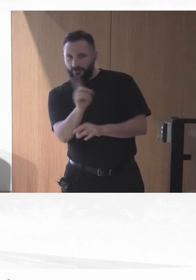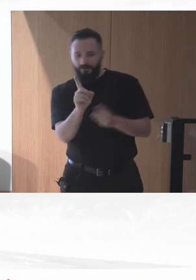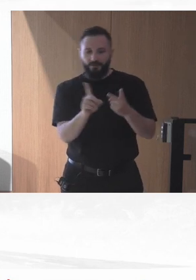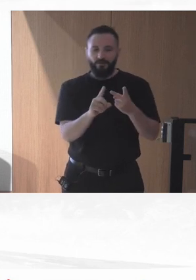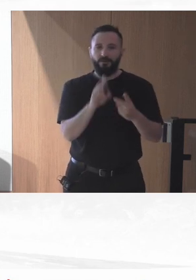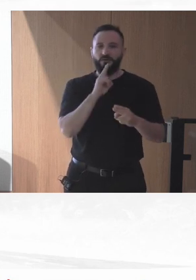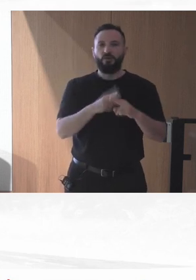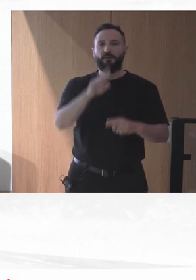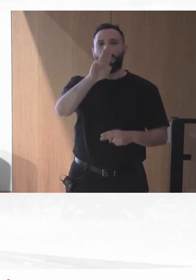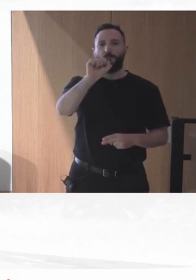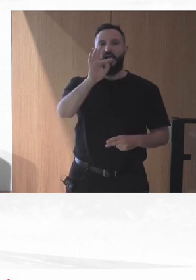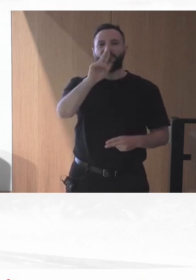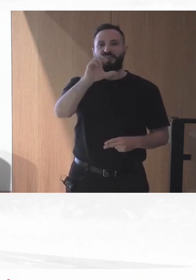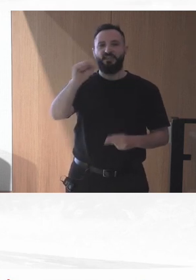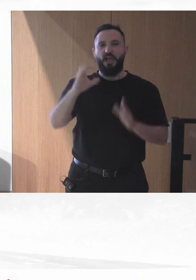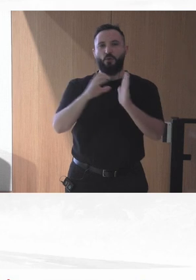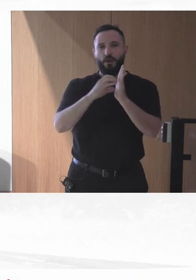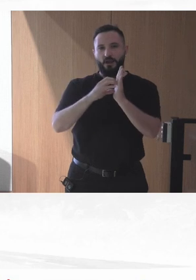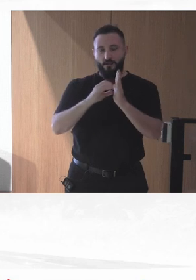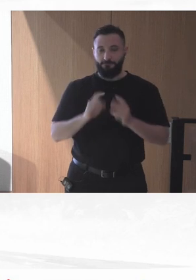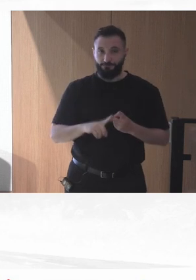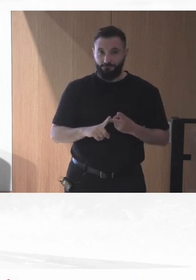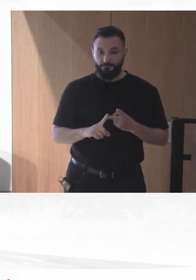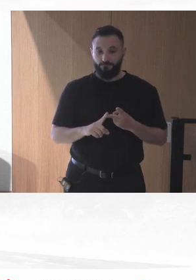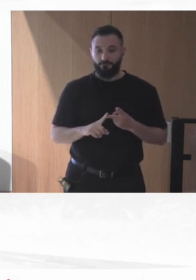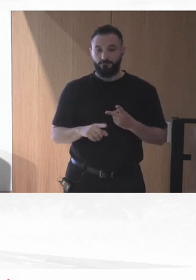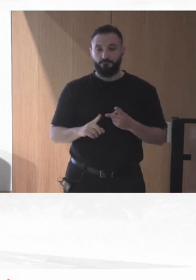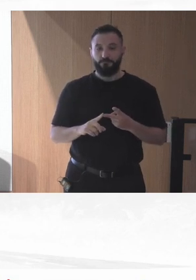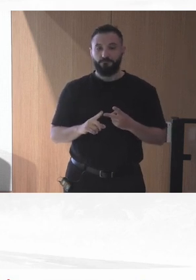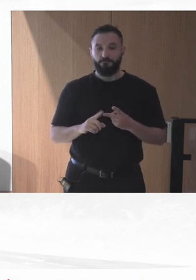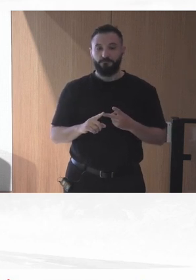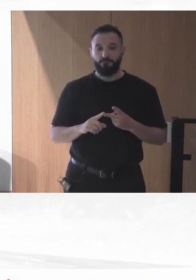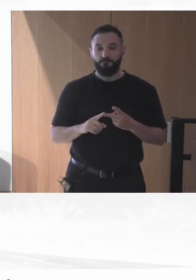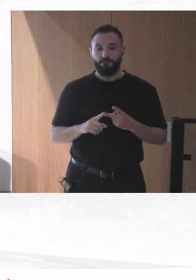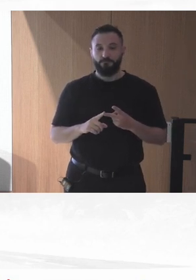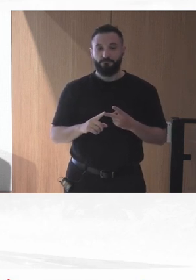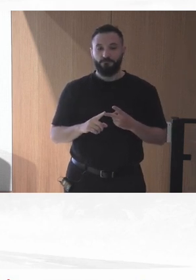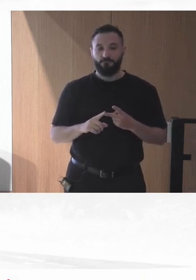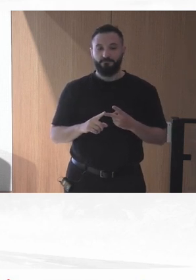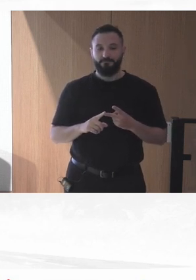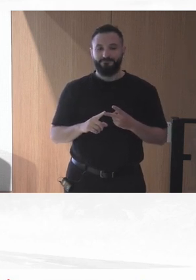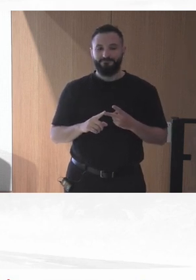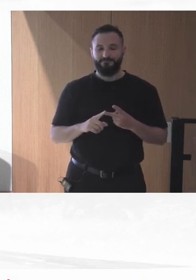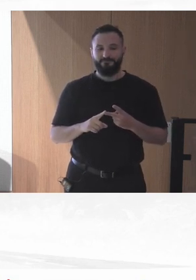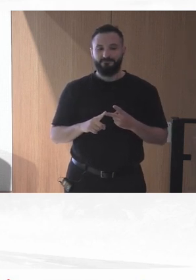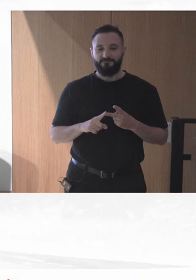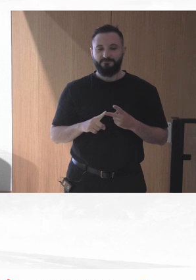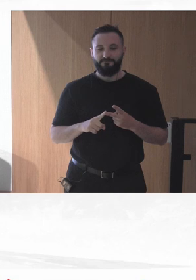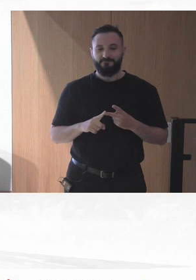es Patricia Cuenca.